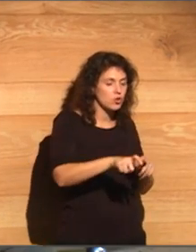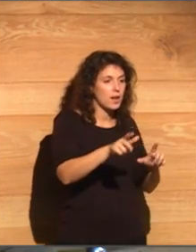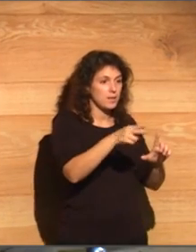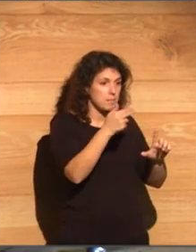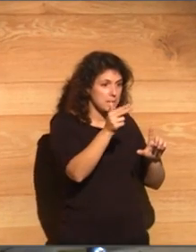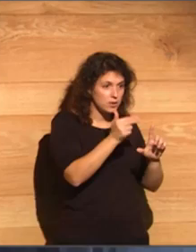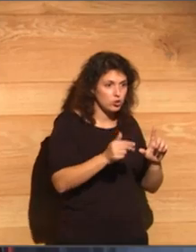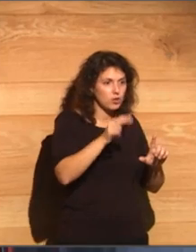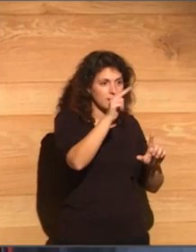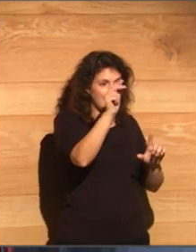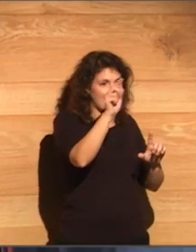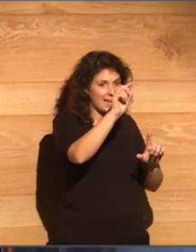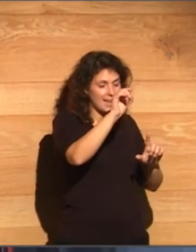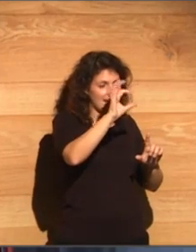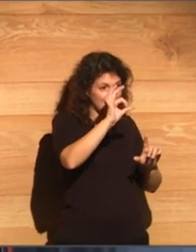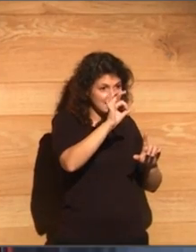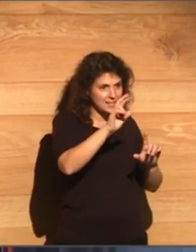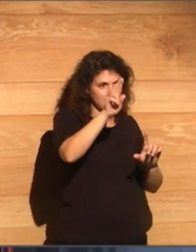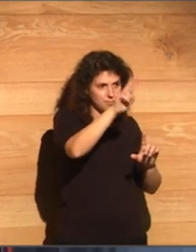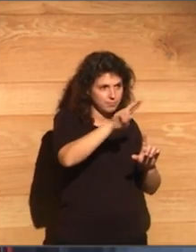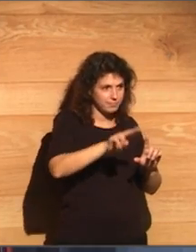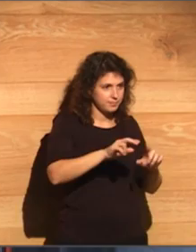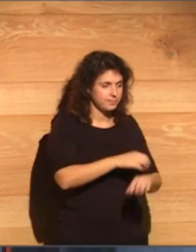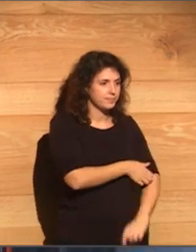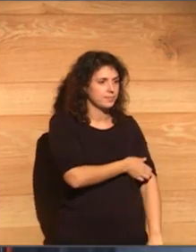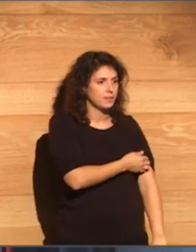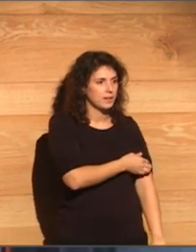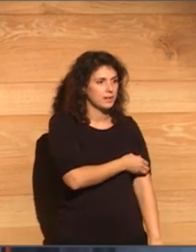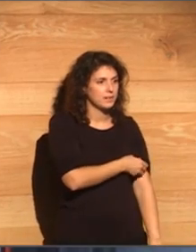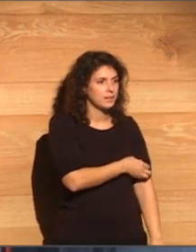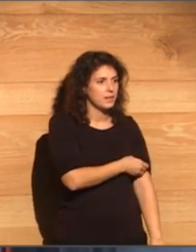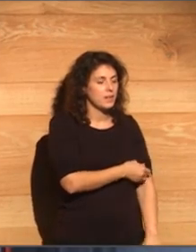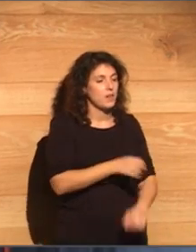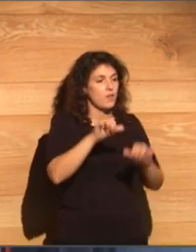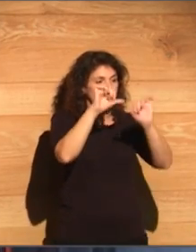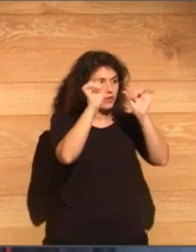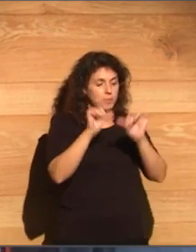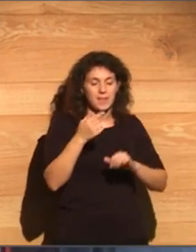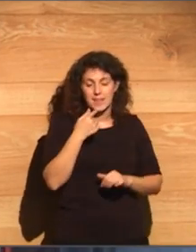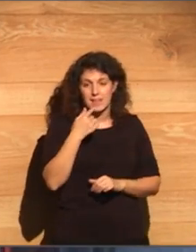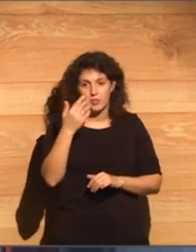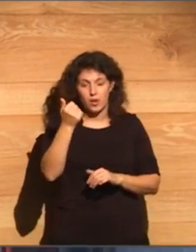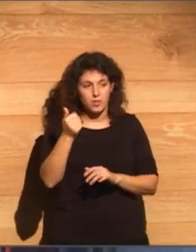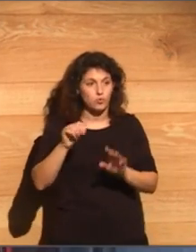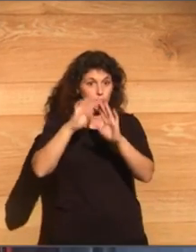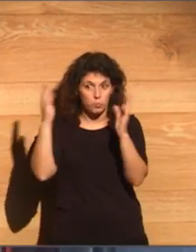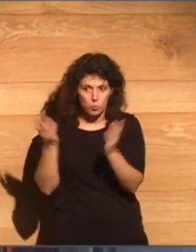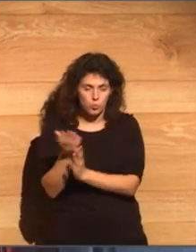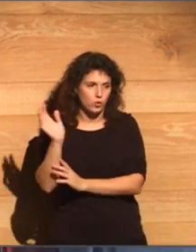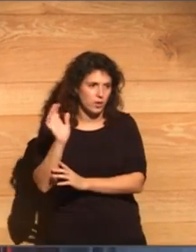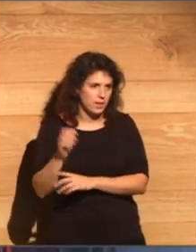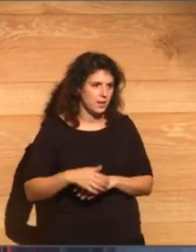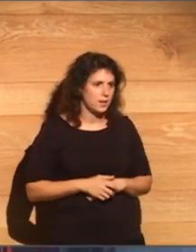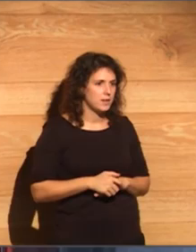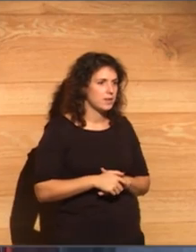también, que también es Manuel Alexandre. Eso es, estamos... digamos, de alguna forma, diciendo adiós al mundo del cine. Se rueda diciendo... en Peñíscola, no sé si lo